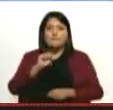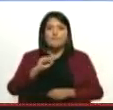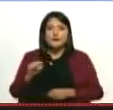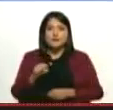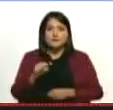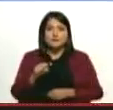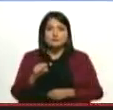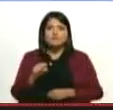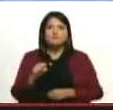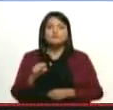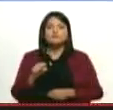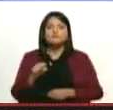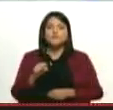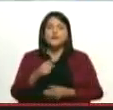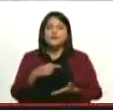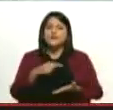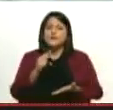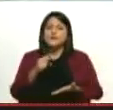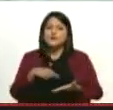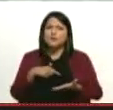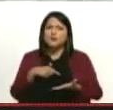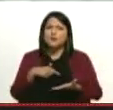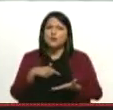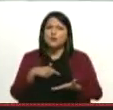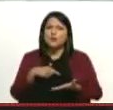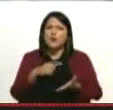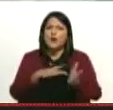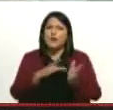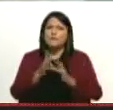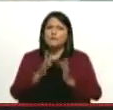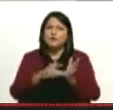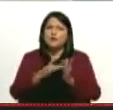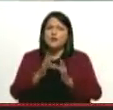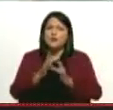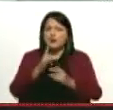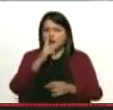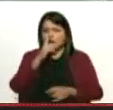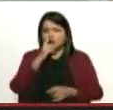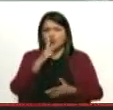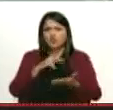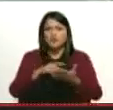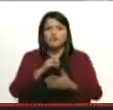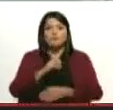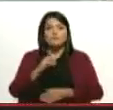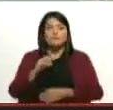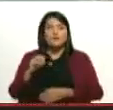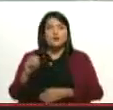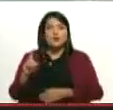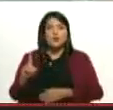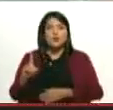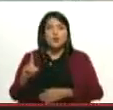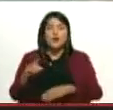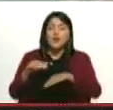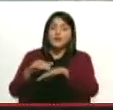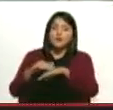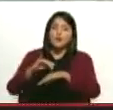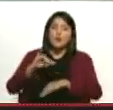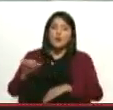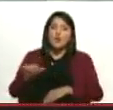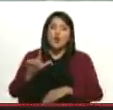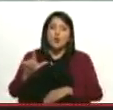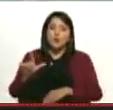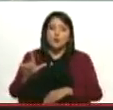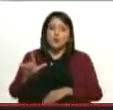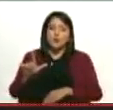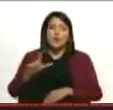que se firmó en abril de 2001 en julio de 2001